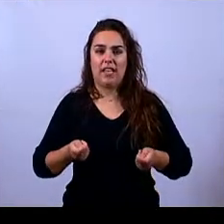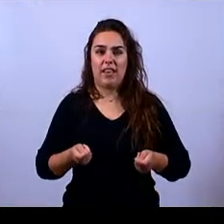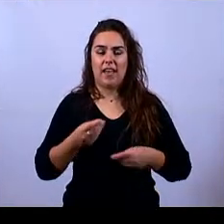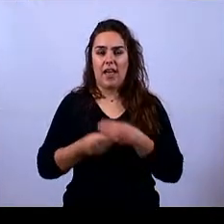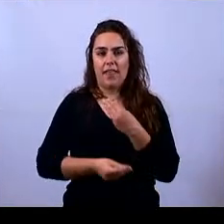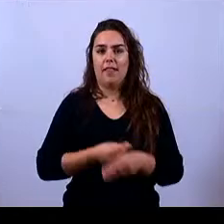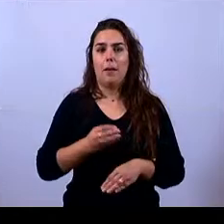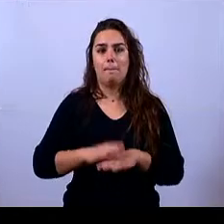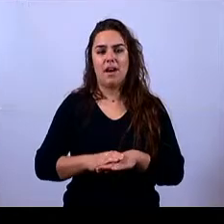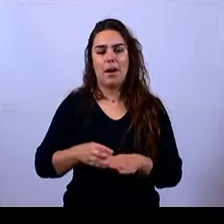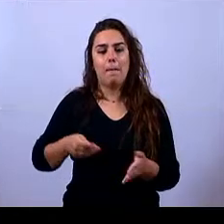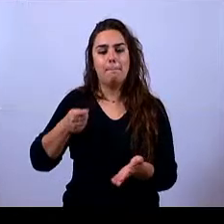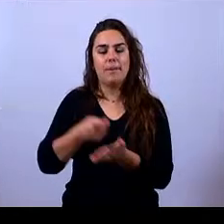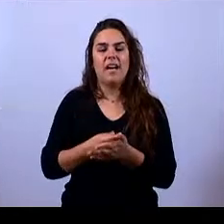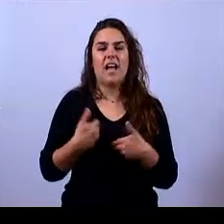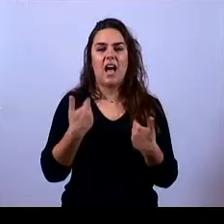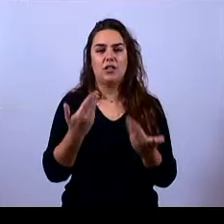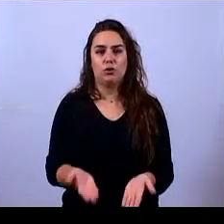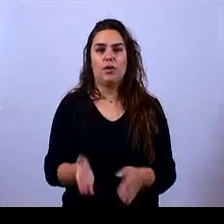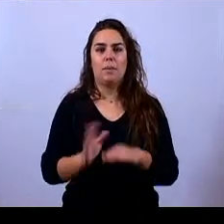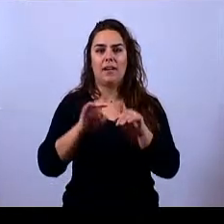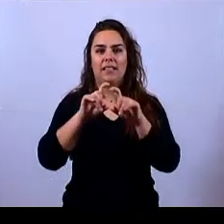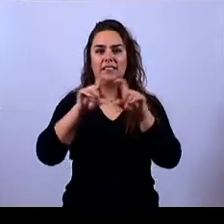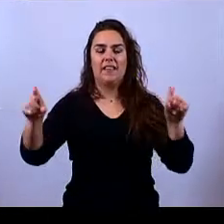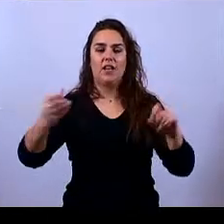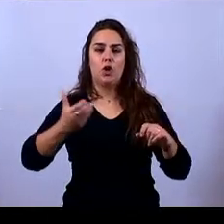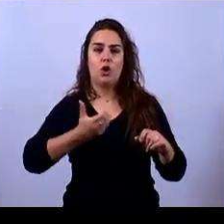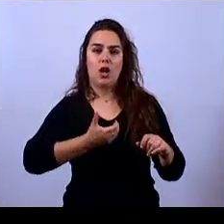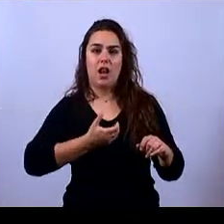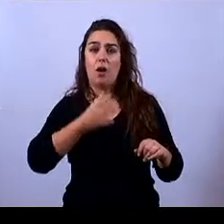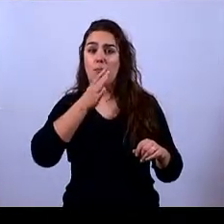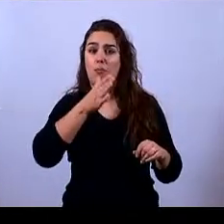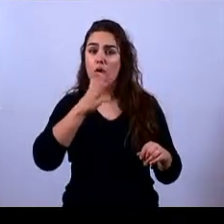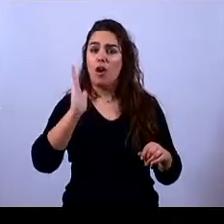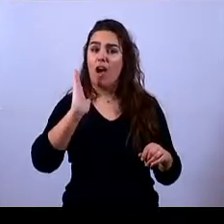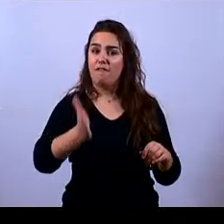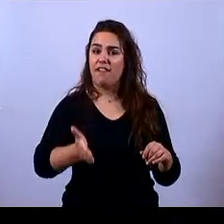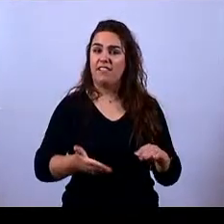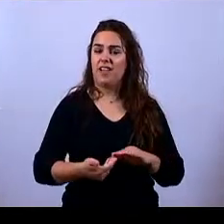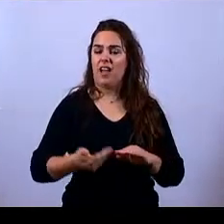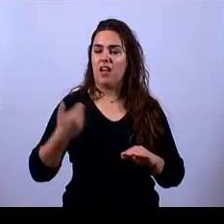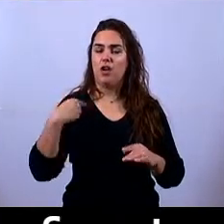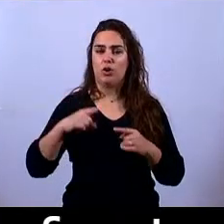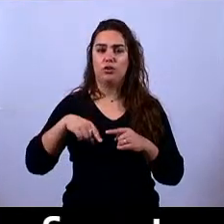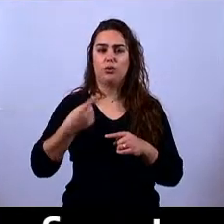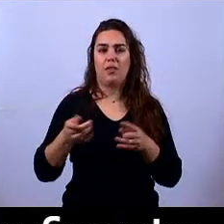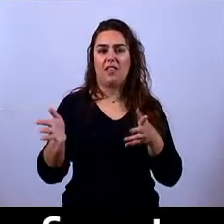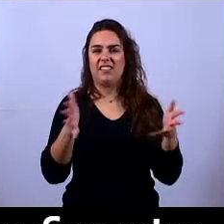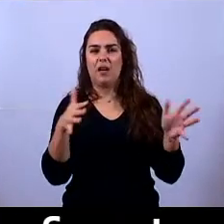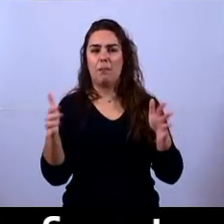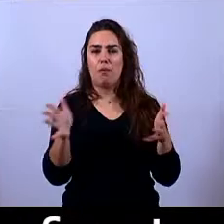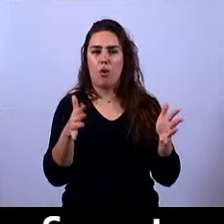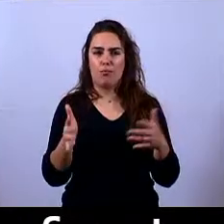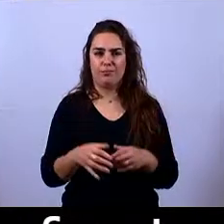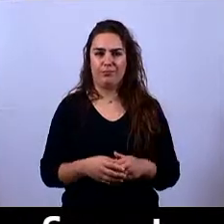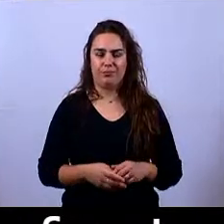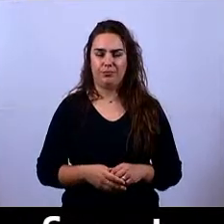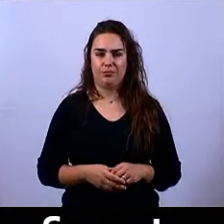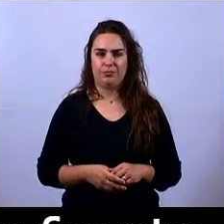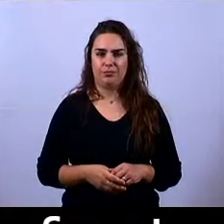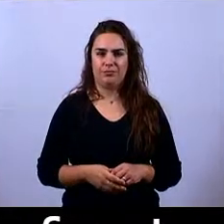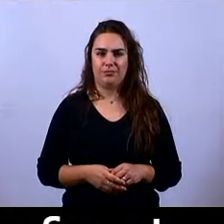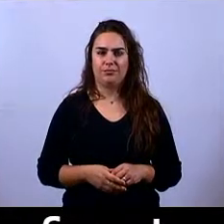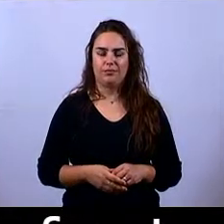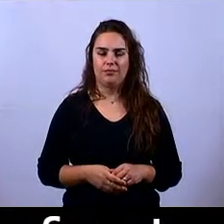hacer frente al pago de ayudas a las entidades locales por los daños sufridos como consecuencia del temporal. En